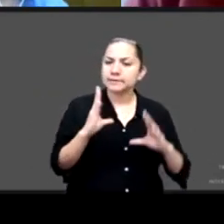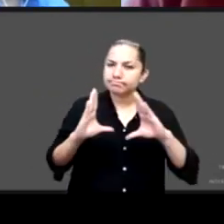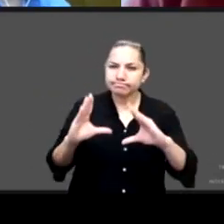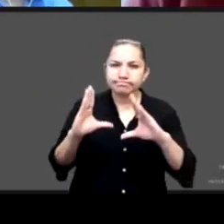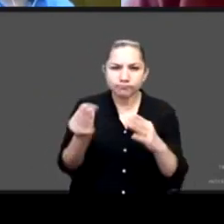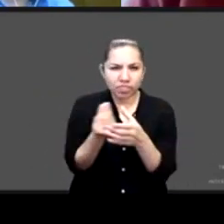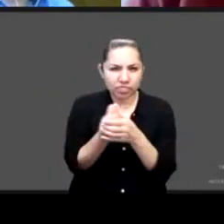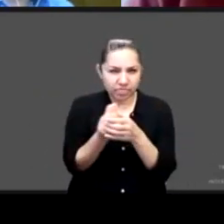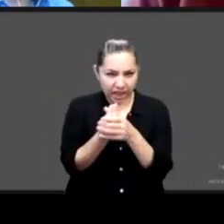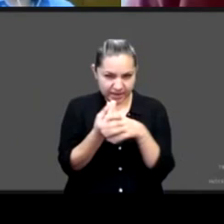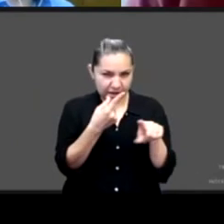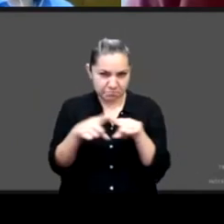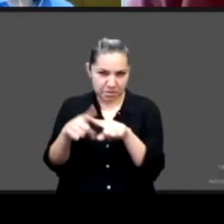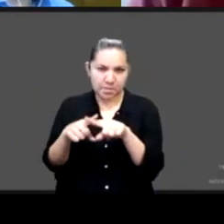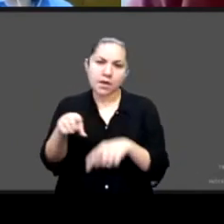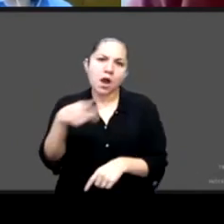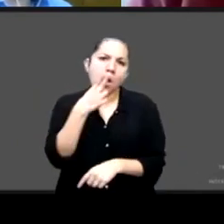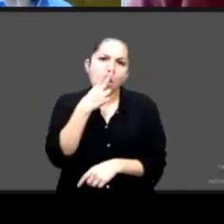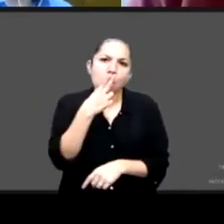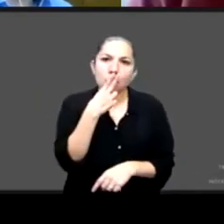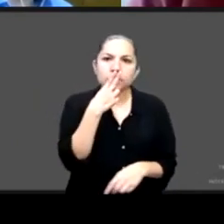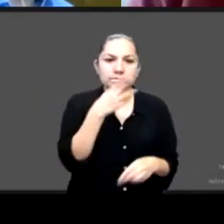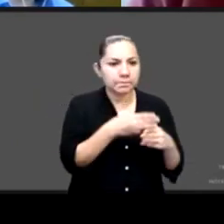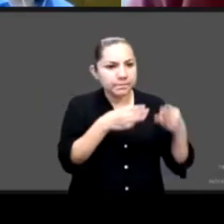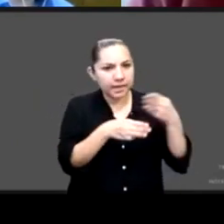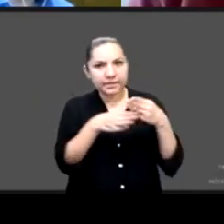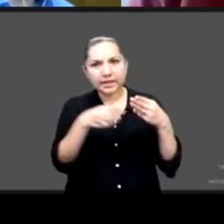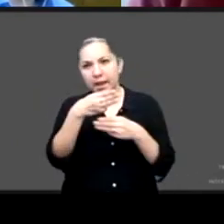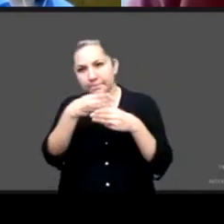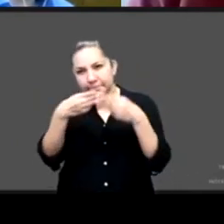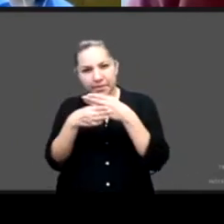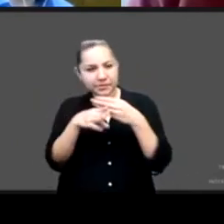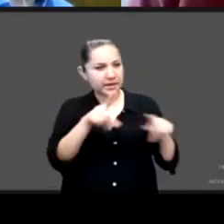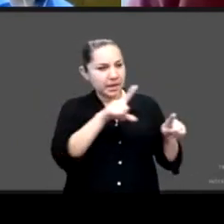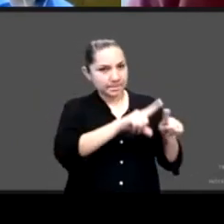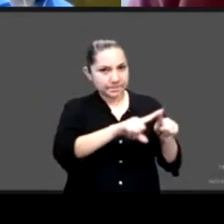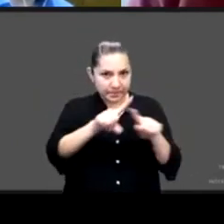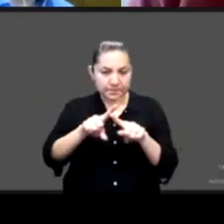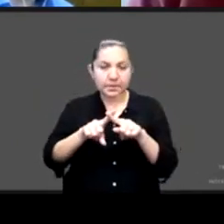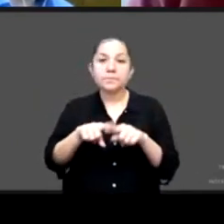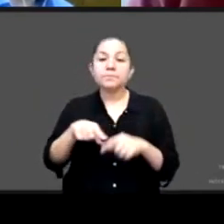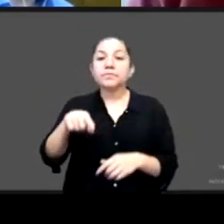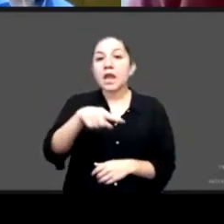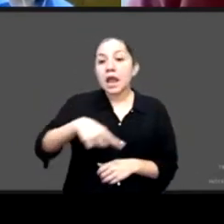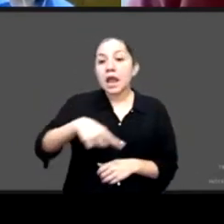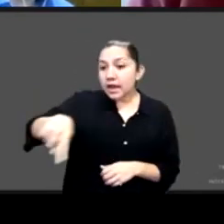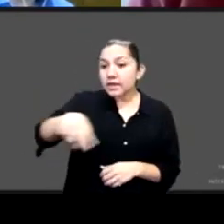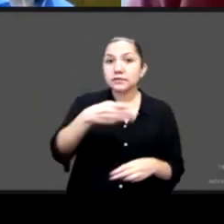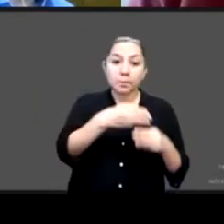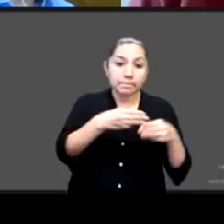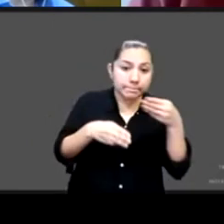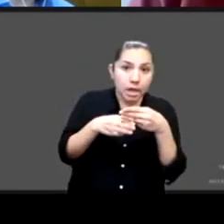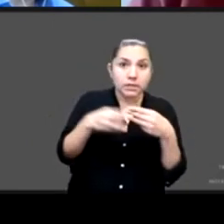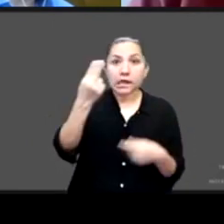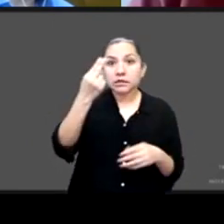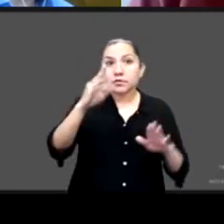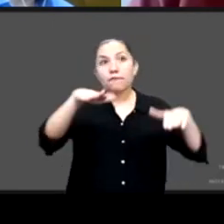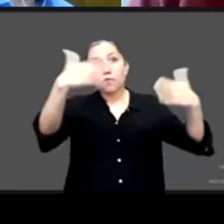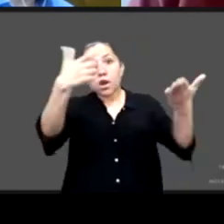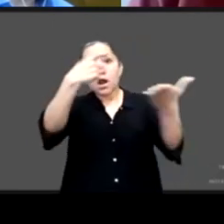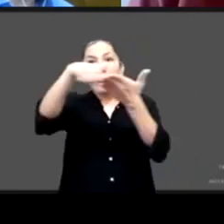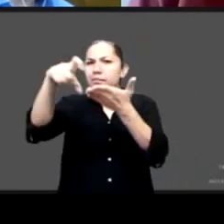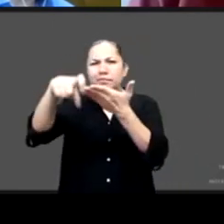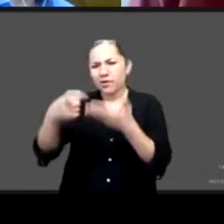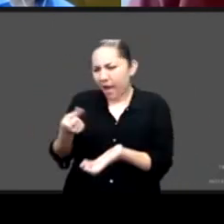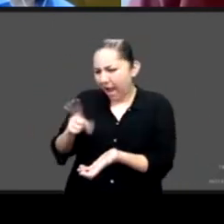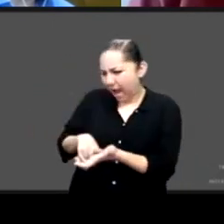materiales que pueden encontrar adentro del hogar. Efectivamente, no se trata de ponerles tareas a los